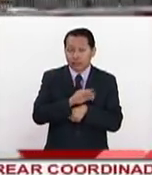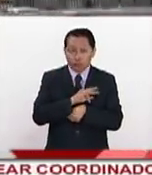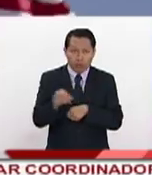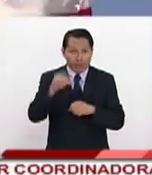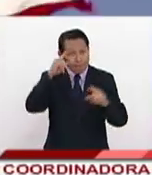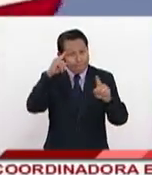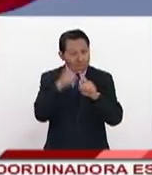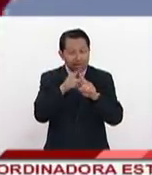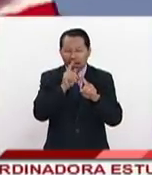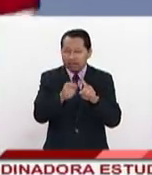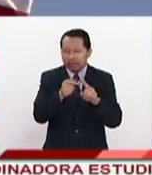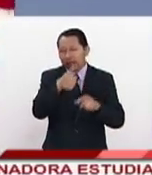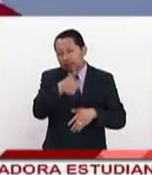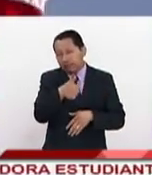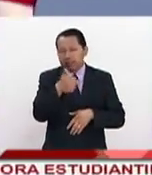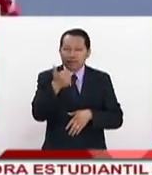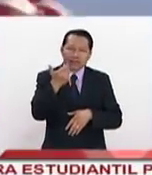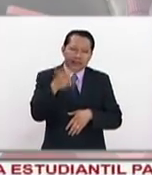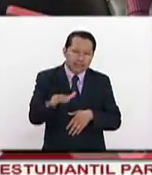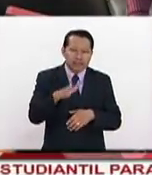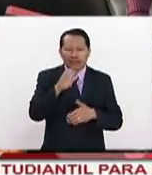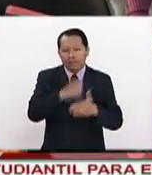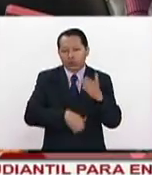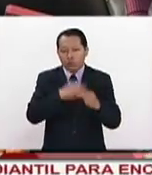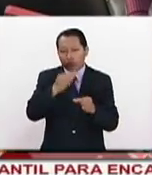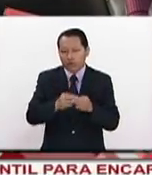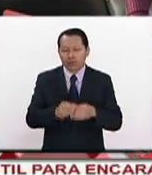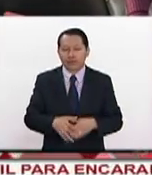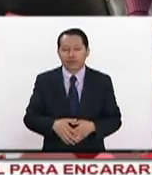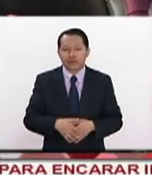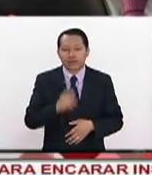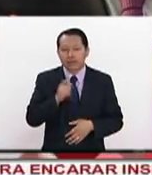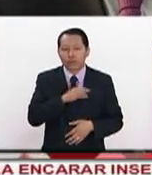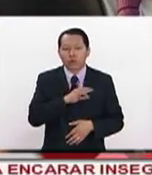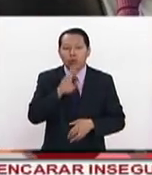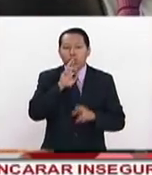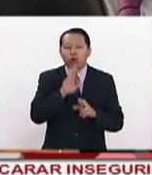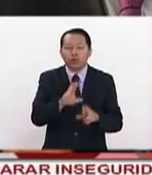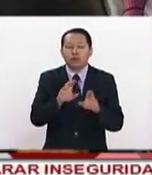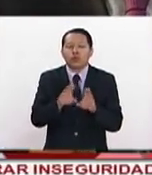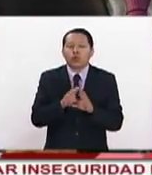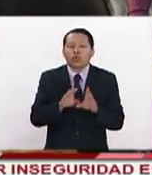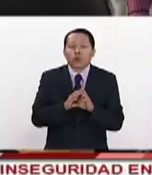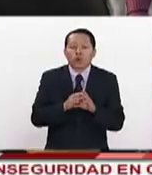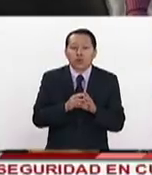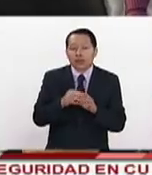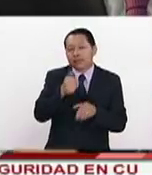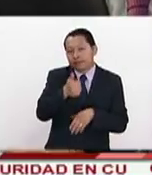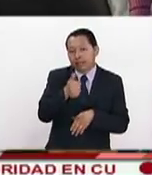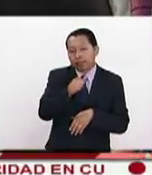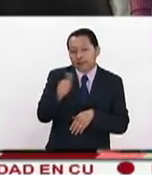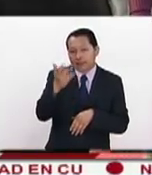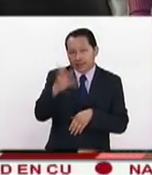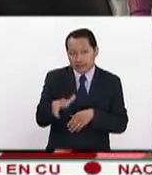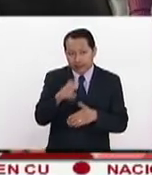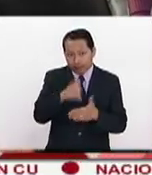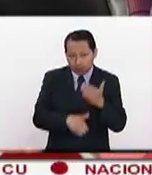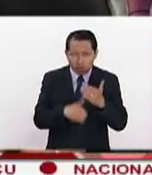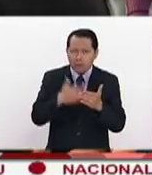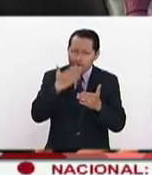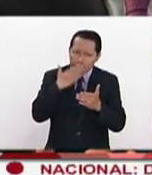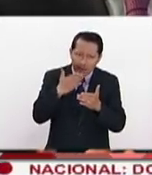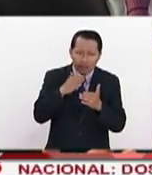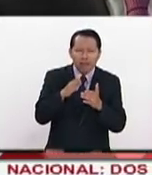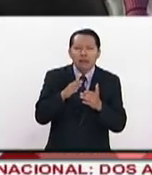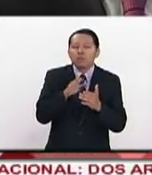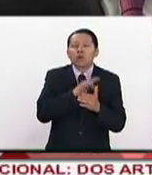la meta de cerrar entre 6 y 10 capítulos. Lo que sí les puedo decir es que el reporte es que entre esos 6 y 10 capítulos iban muy avanzados y